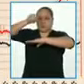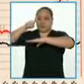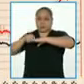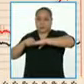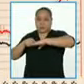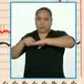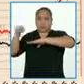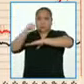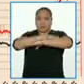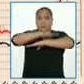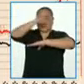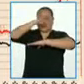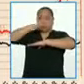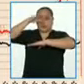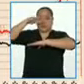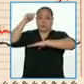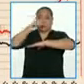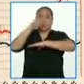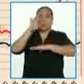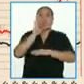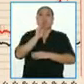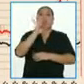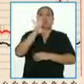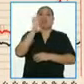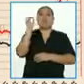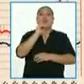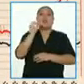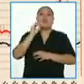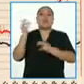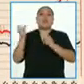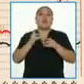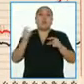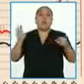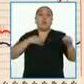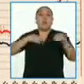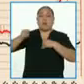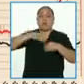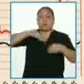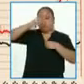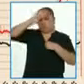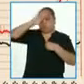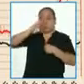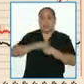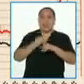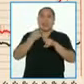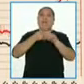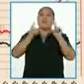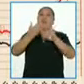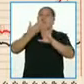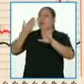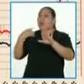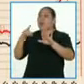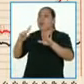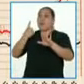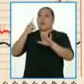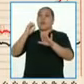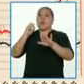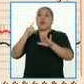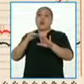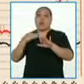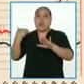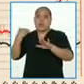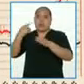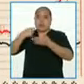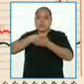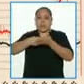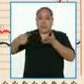tú bien mencionas, lo había dicho anteriormente, de un 75% más rápida que durante la primera ola. Estábamos aumentando semana a